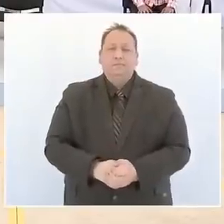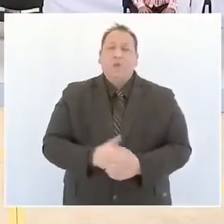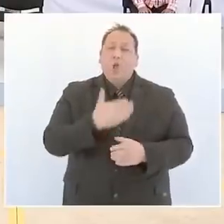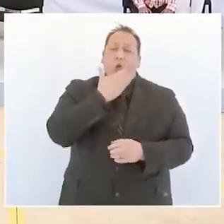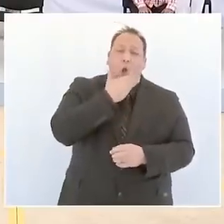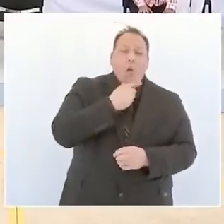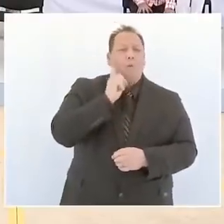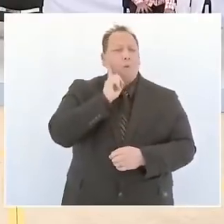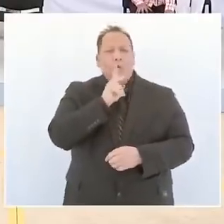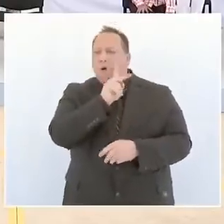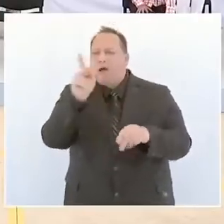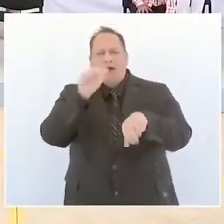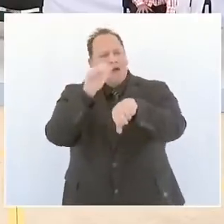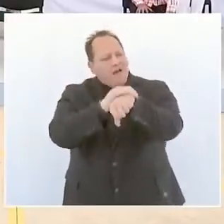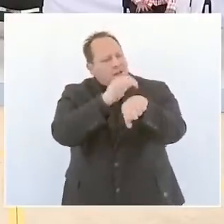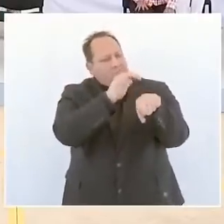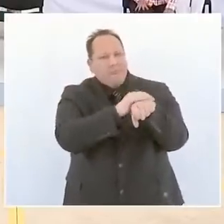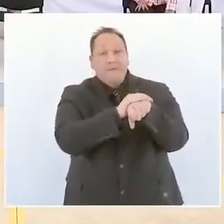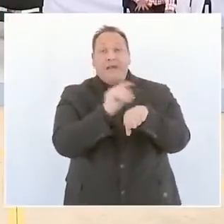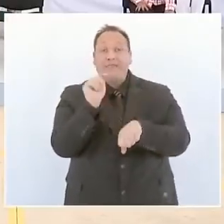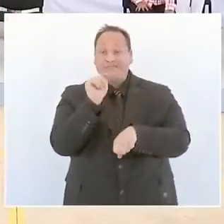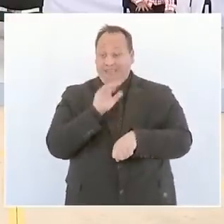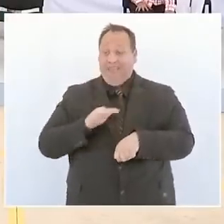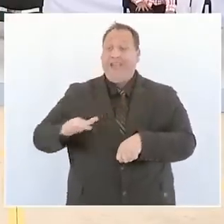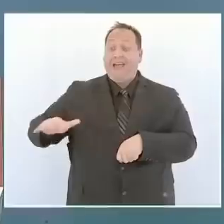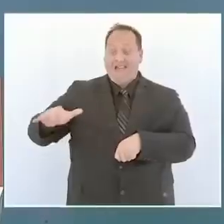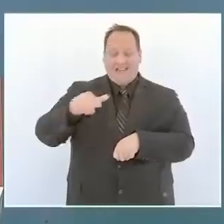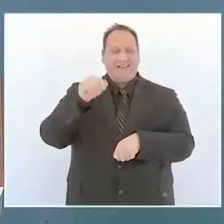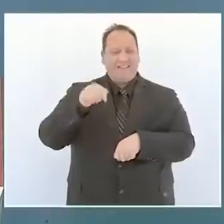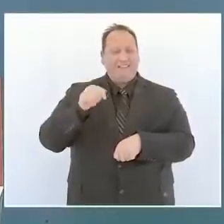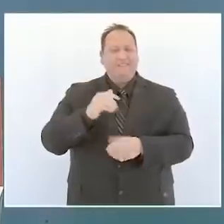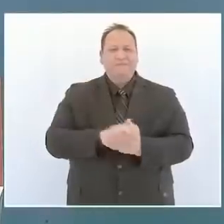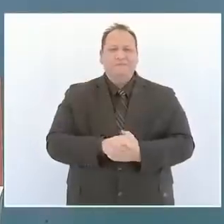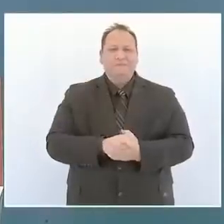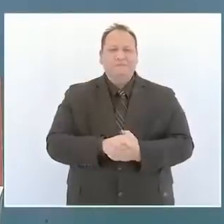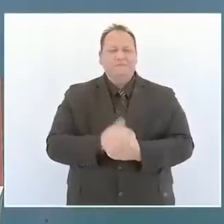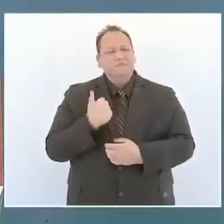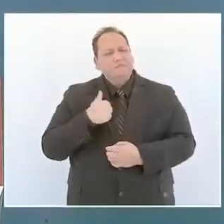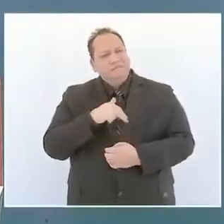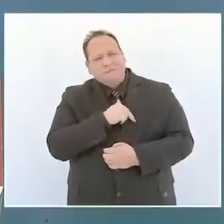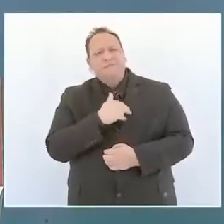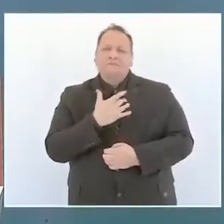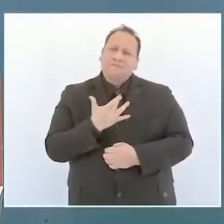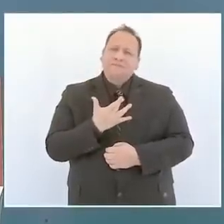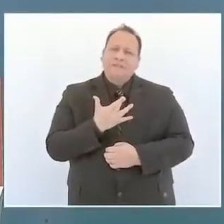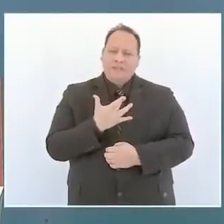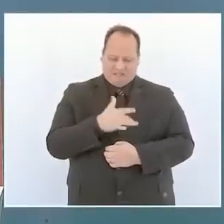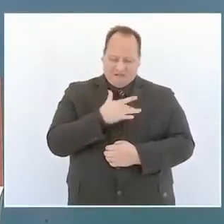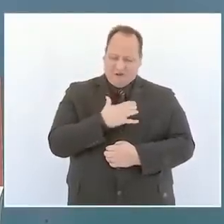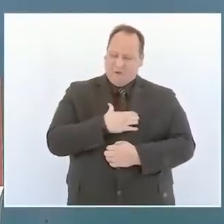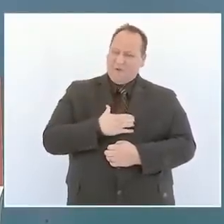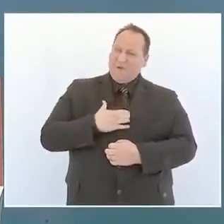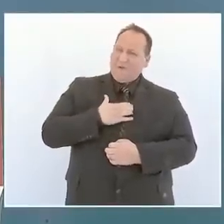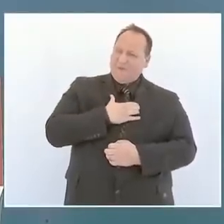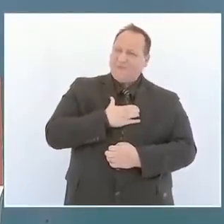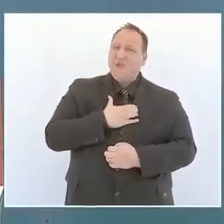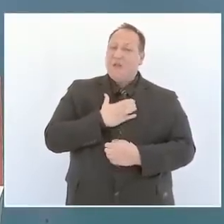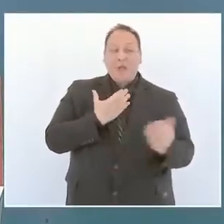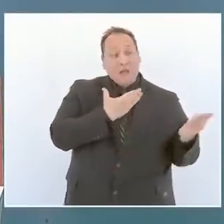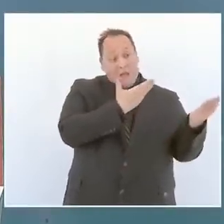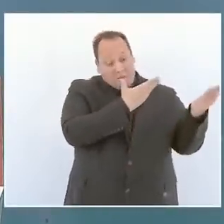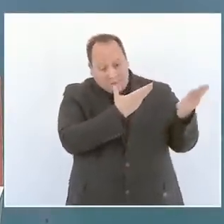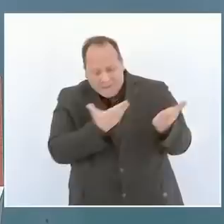amigas, amigos de Tecate, nos da mucho gusto estar de